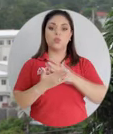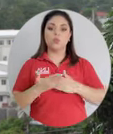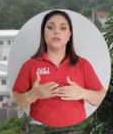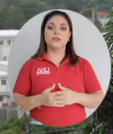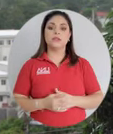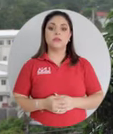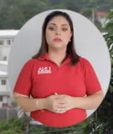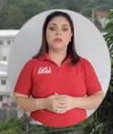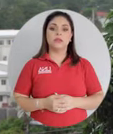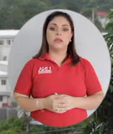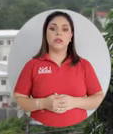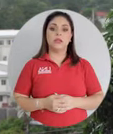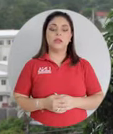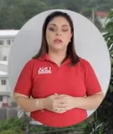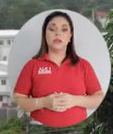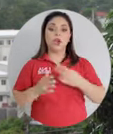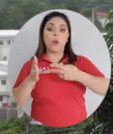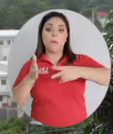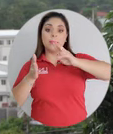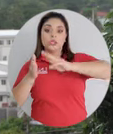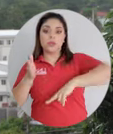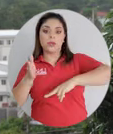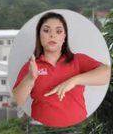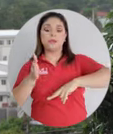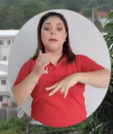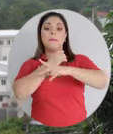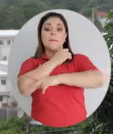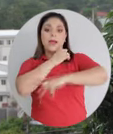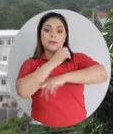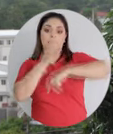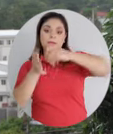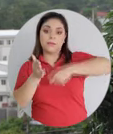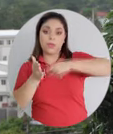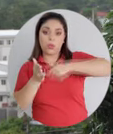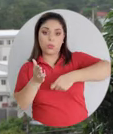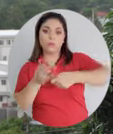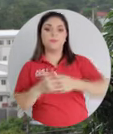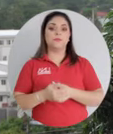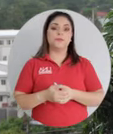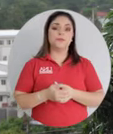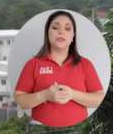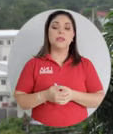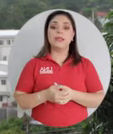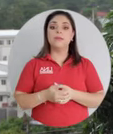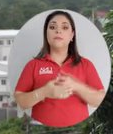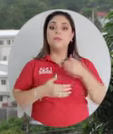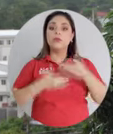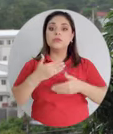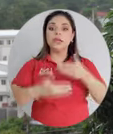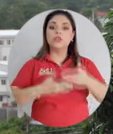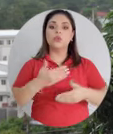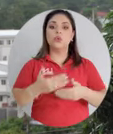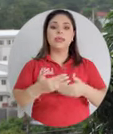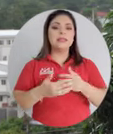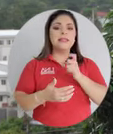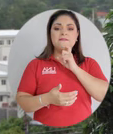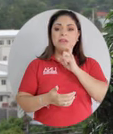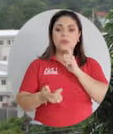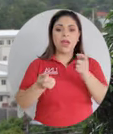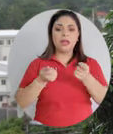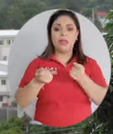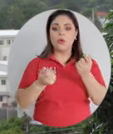algunas convenciones que el país ha firmado, ¿verdad? Y que en momentos de crisis, en momentos de ciclo